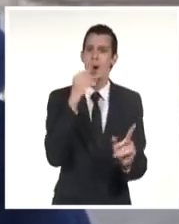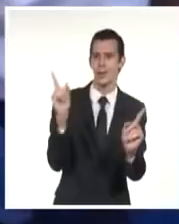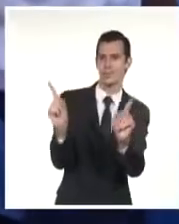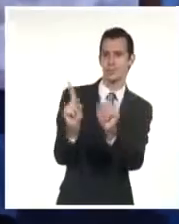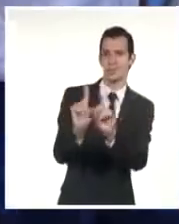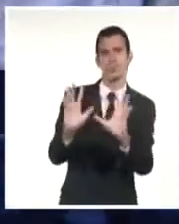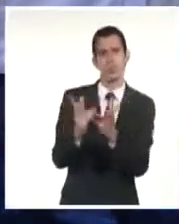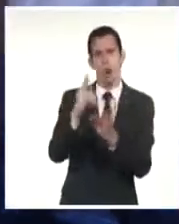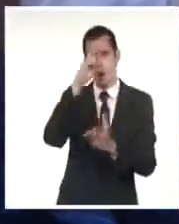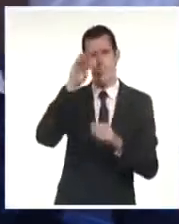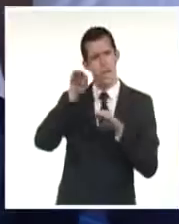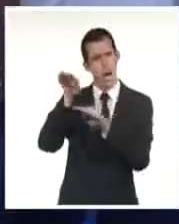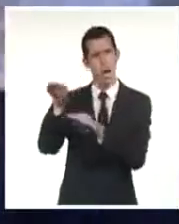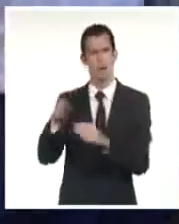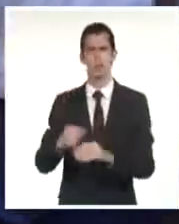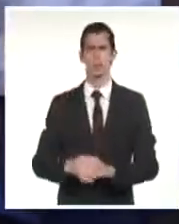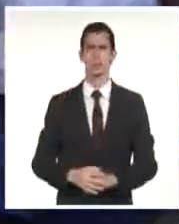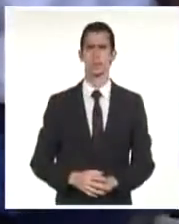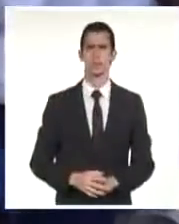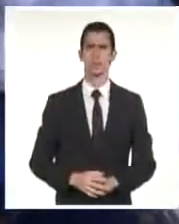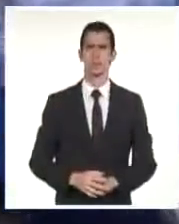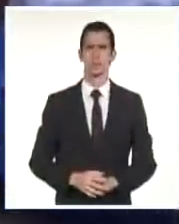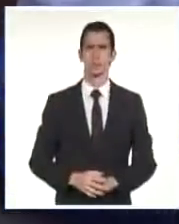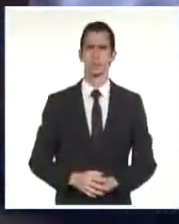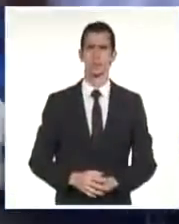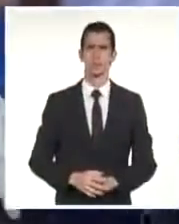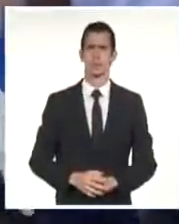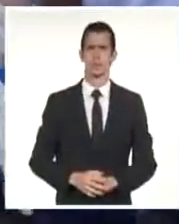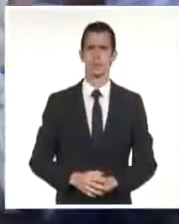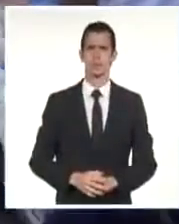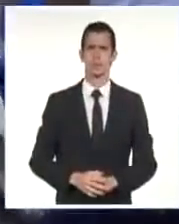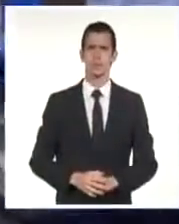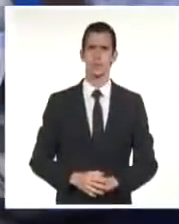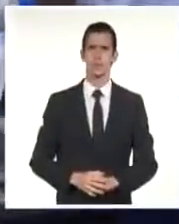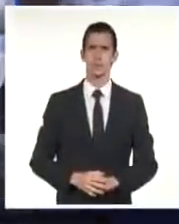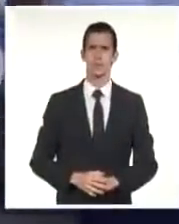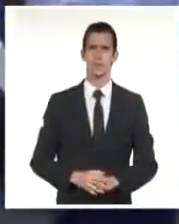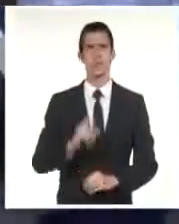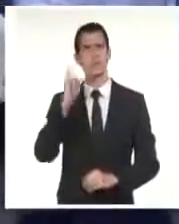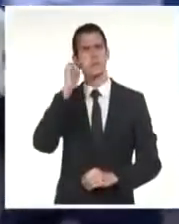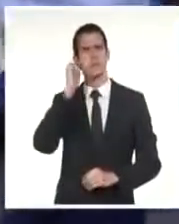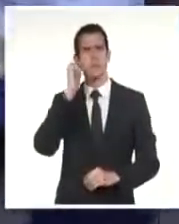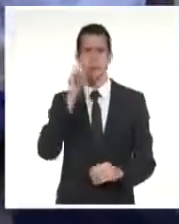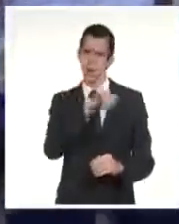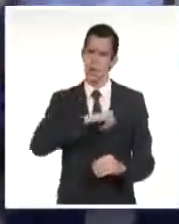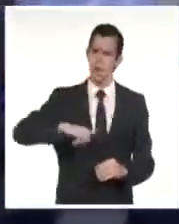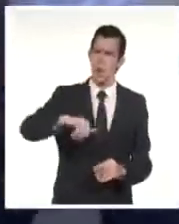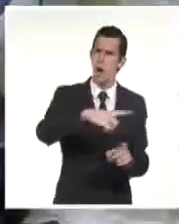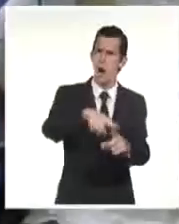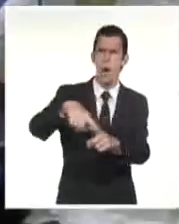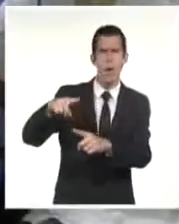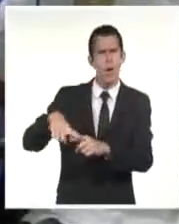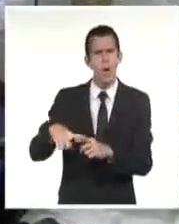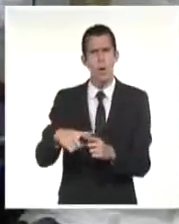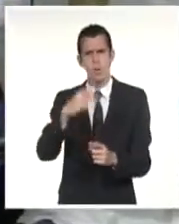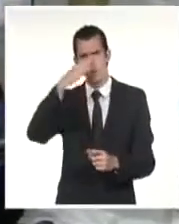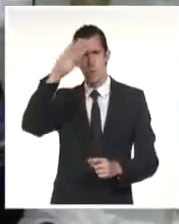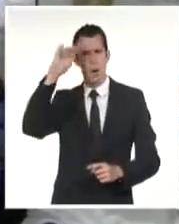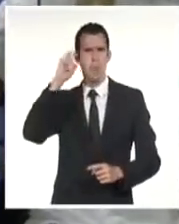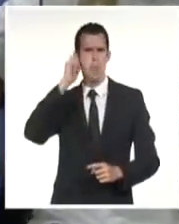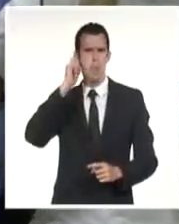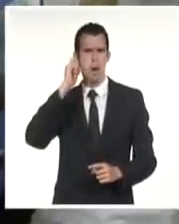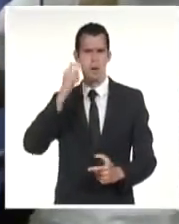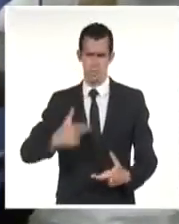hospital. Yadenis es como otras mujeres cubanas que llevan dentro de sí mucho de decoro y se mantienen